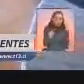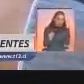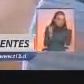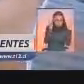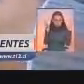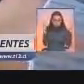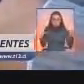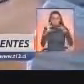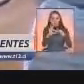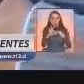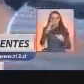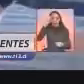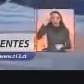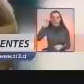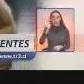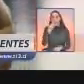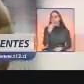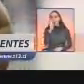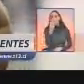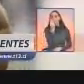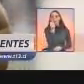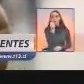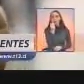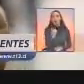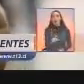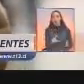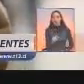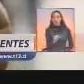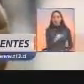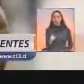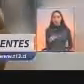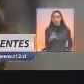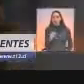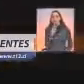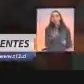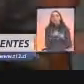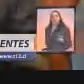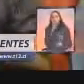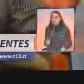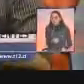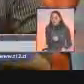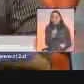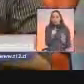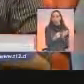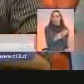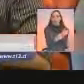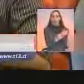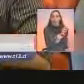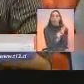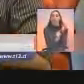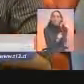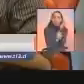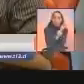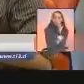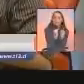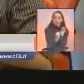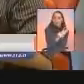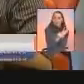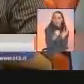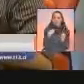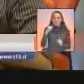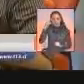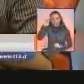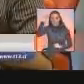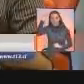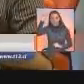se juntaron para crear algo mucho mejor, un lazarillo virtual. Claro, se me ocurrió a mí el concepto, pero en verdad la idea tomó